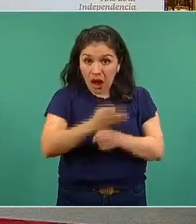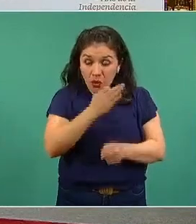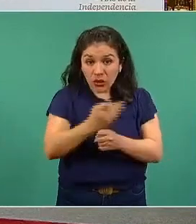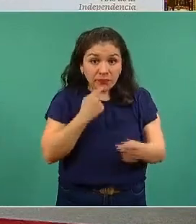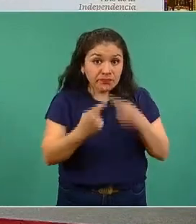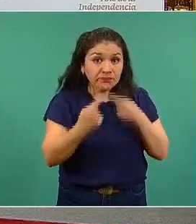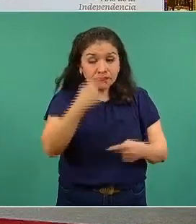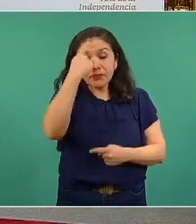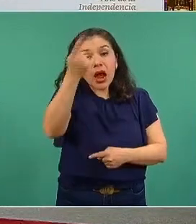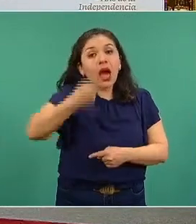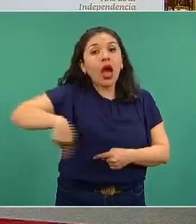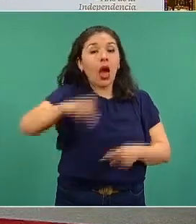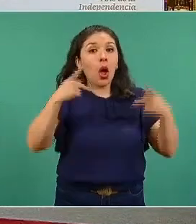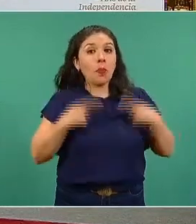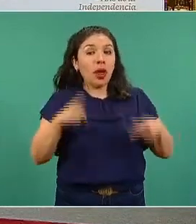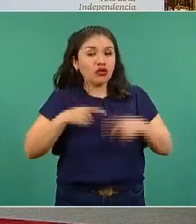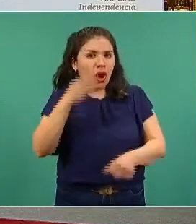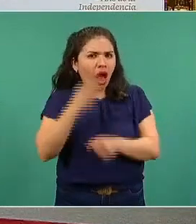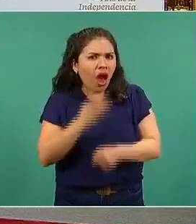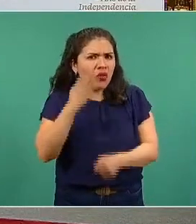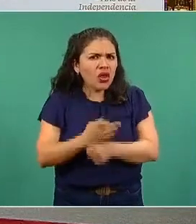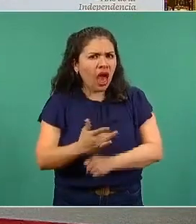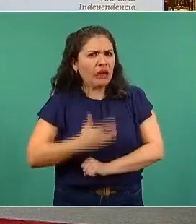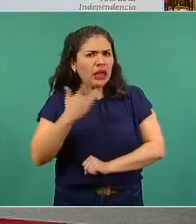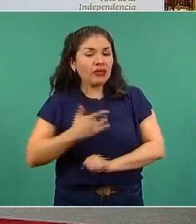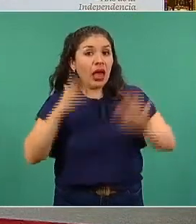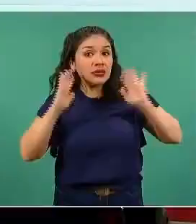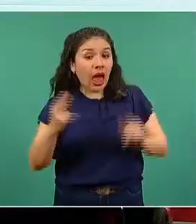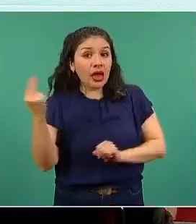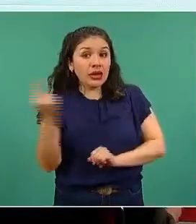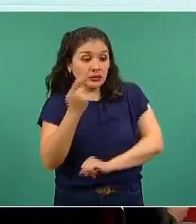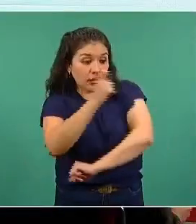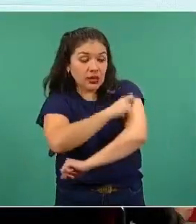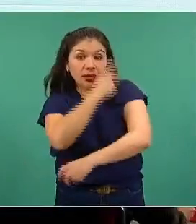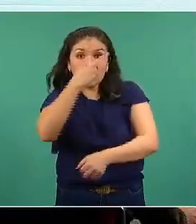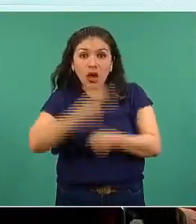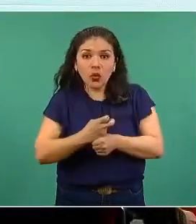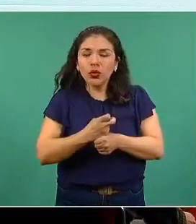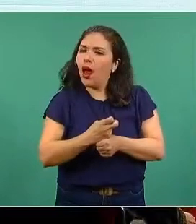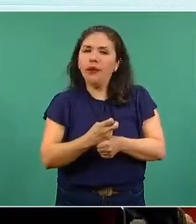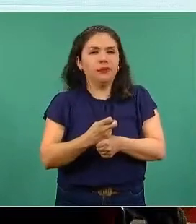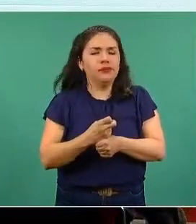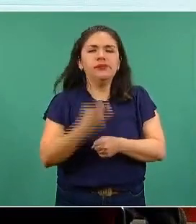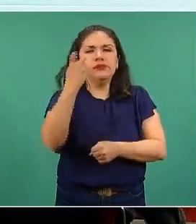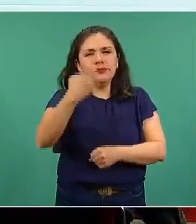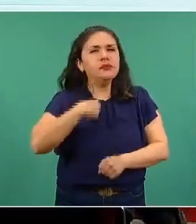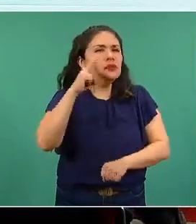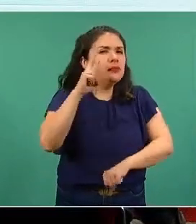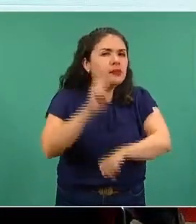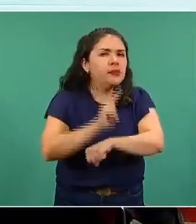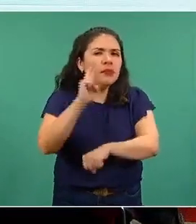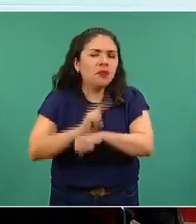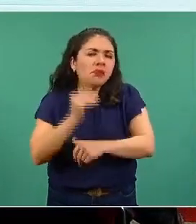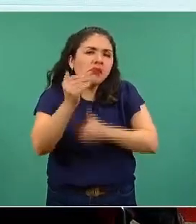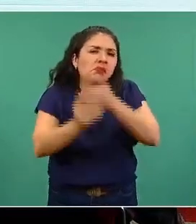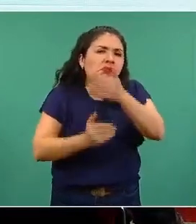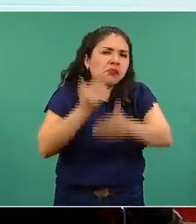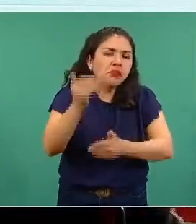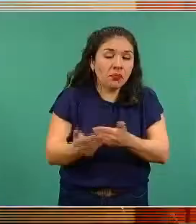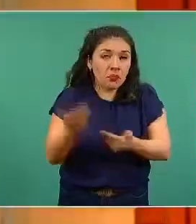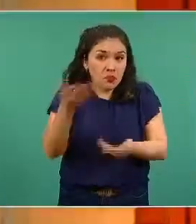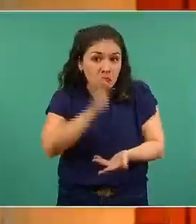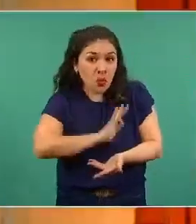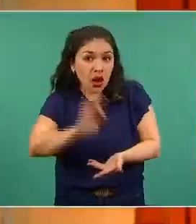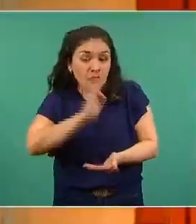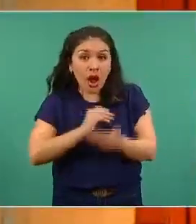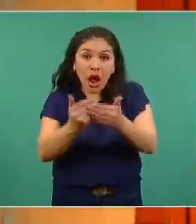para quienes en estos días necesitan su segunda dosis. Estaremos viendo, dependiendo de si logramos tener